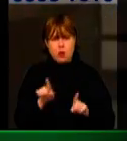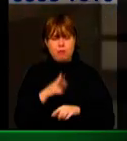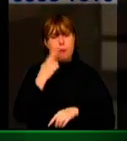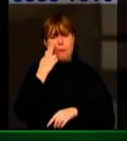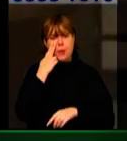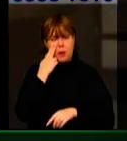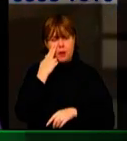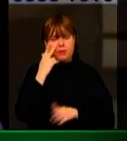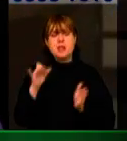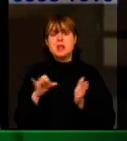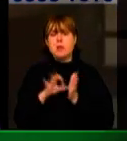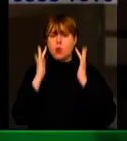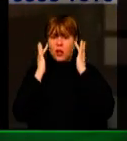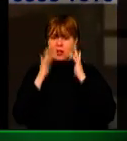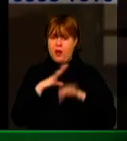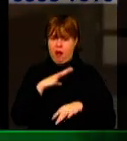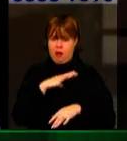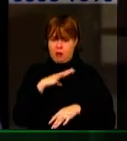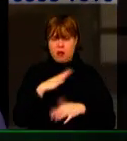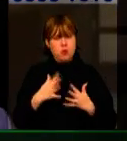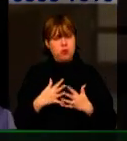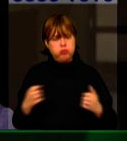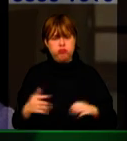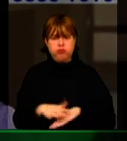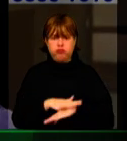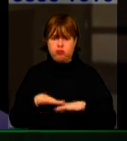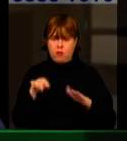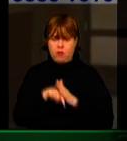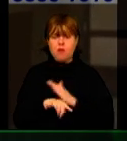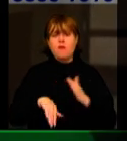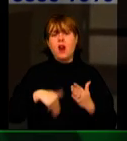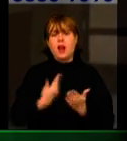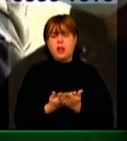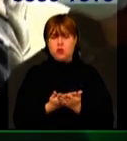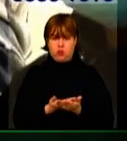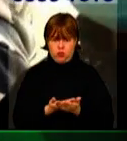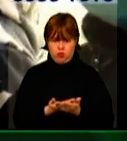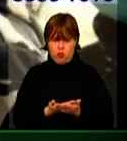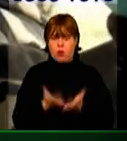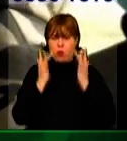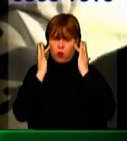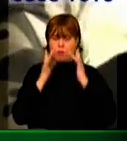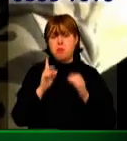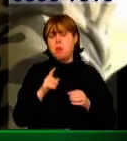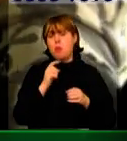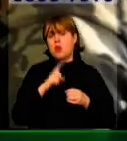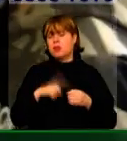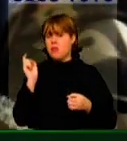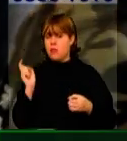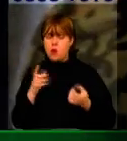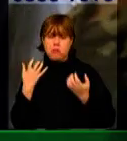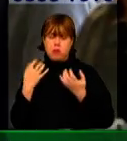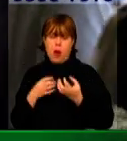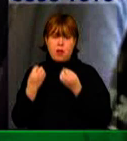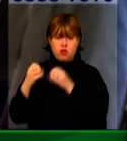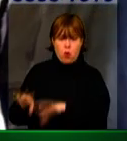problemas que nuestro sistema educativo tiene estructurales. Esto es de fracaso educativo, ya sea por desvinculación o por repetición.